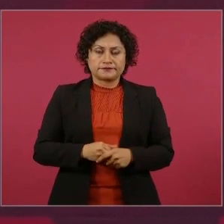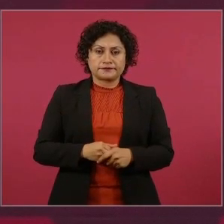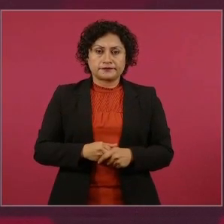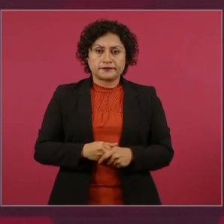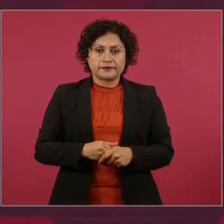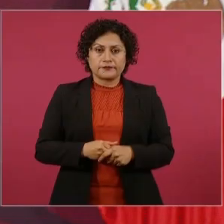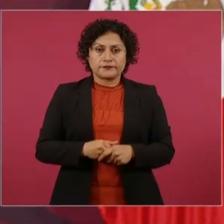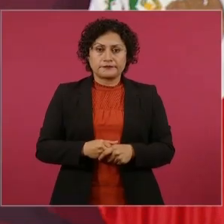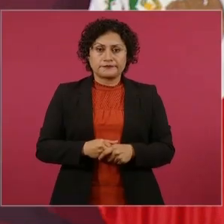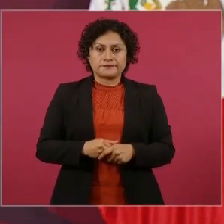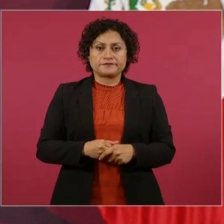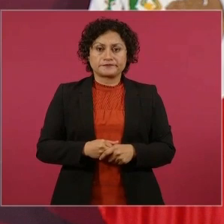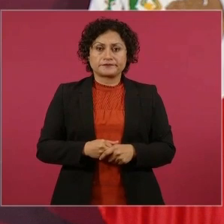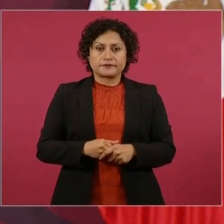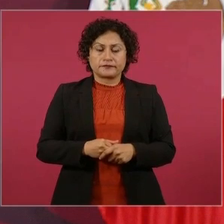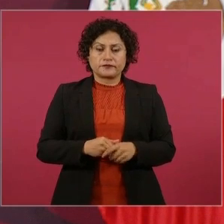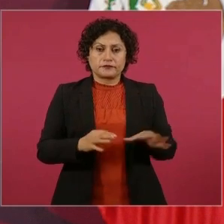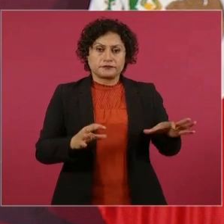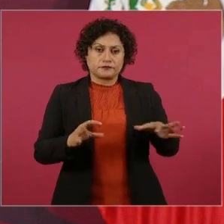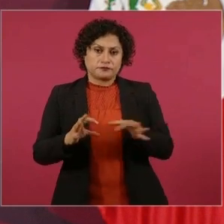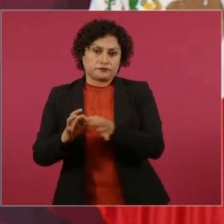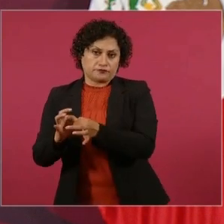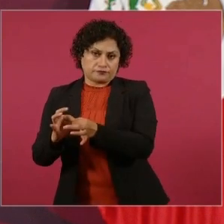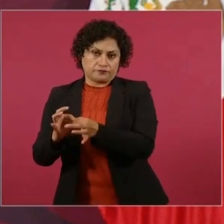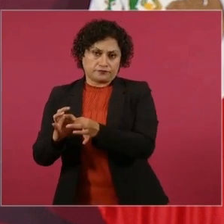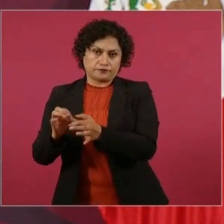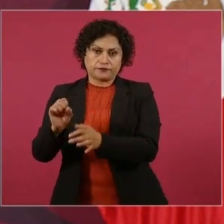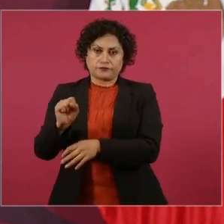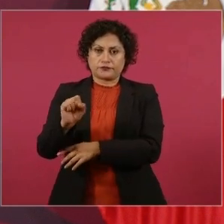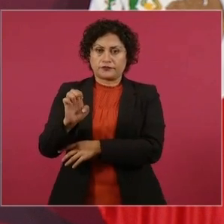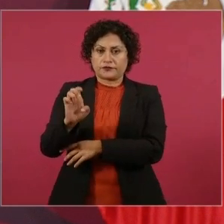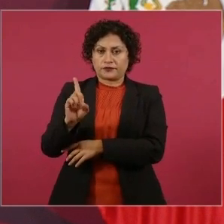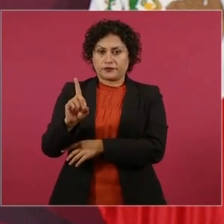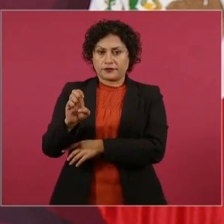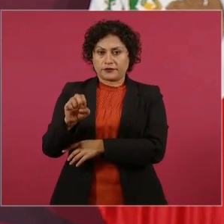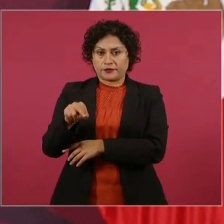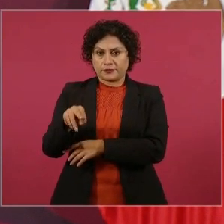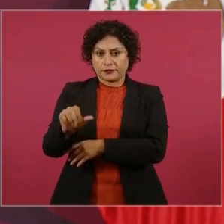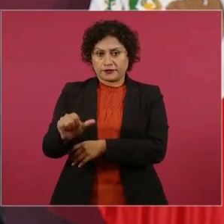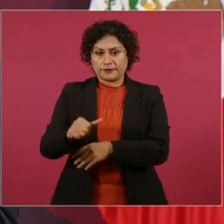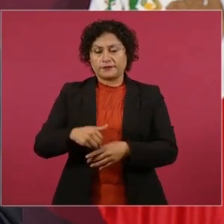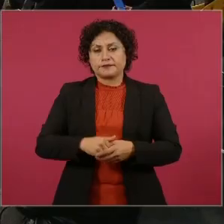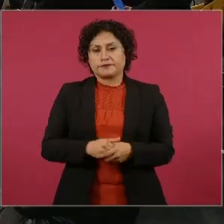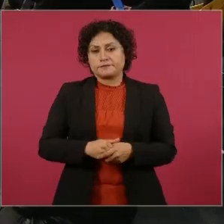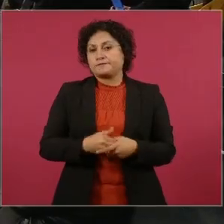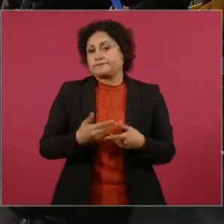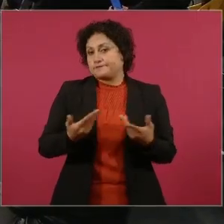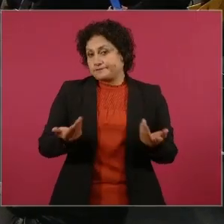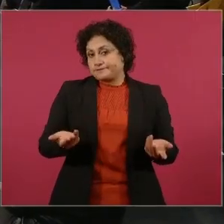apoyada dependiendo de la secretaría de la defensa